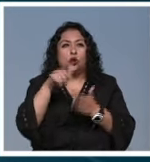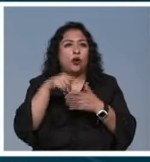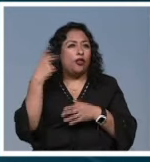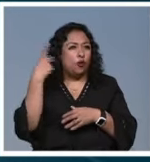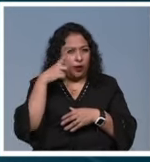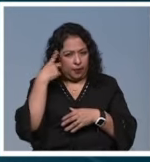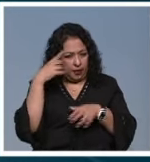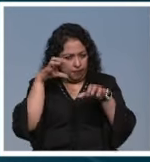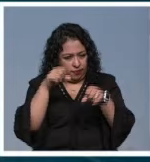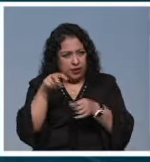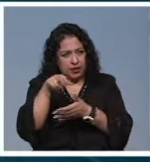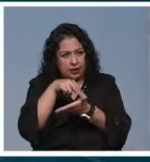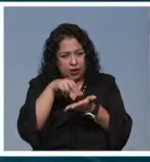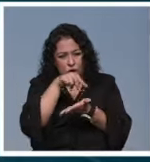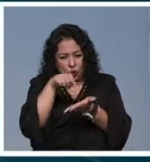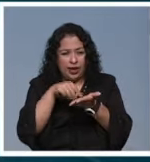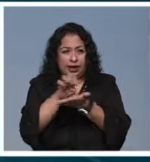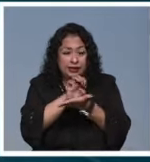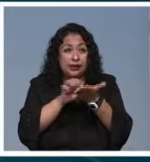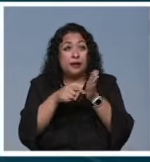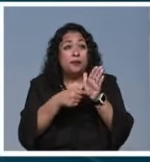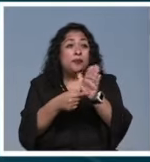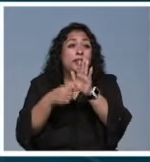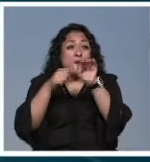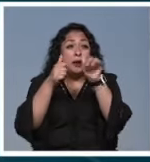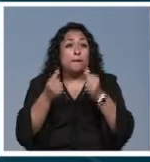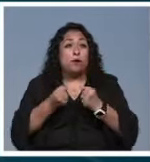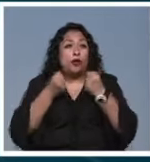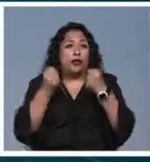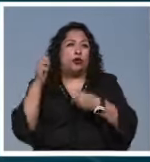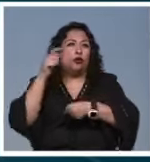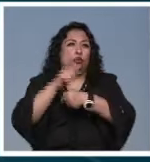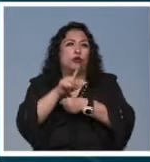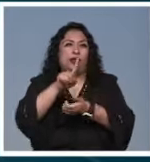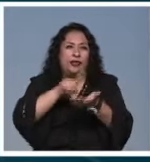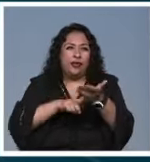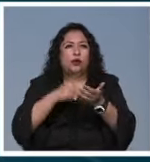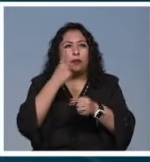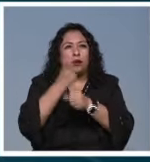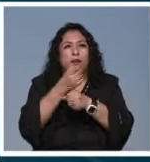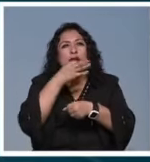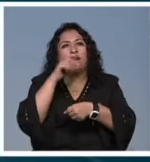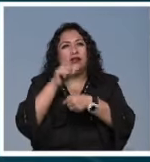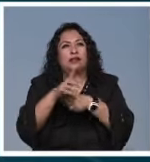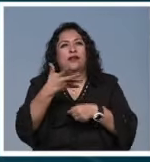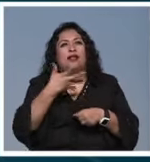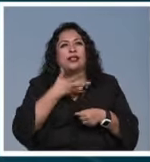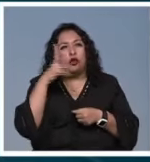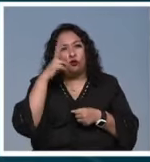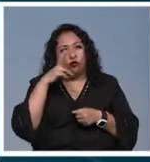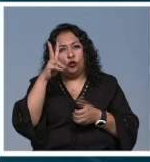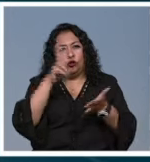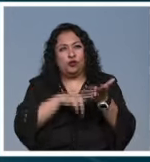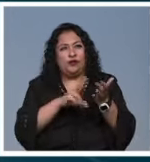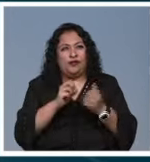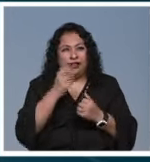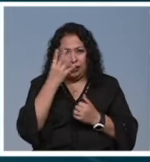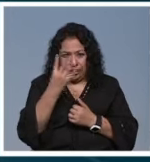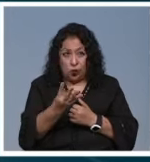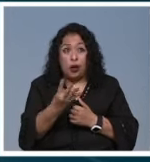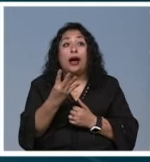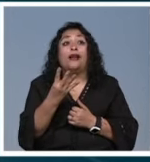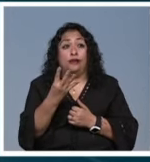el escenario y realizar la muestra artística El Poder de la Cultura como parte del primer festival Tengo un Sueño 2024